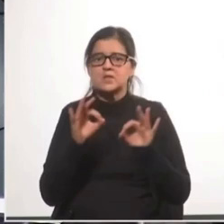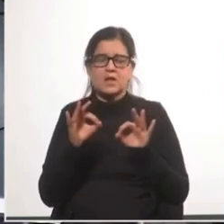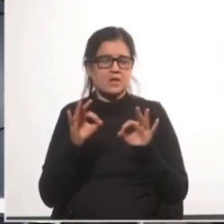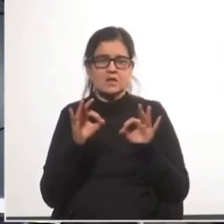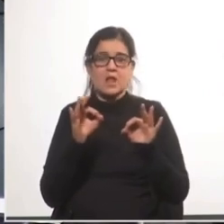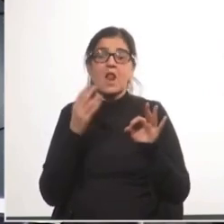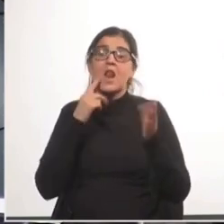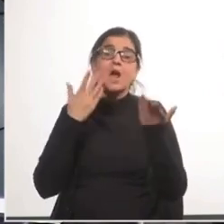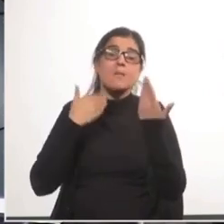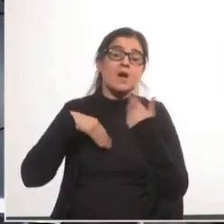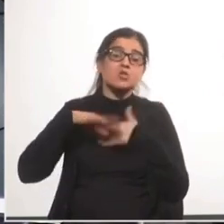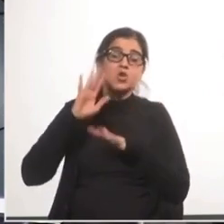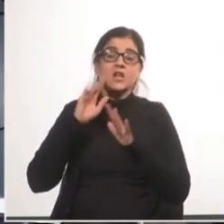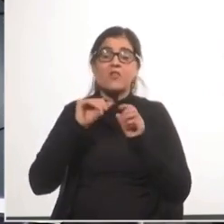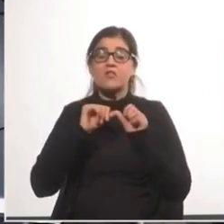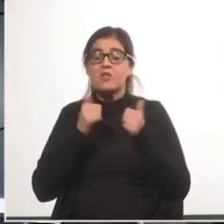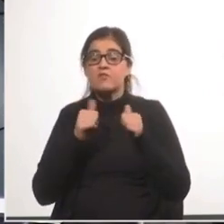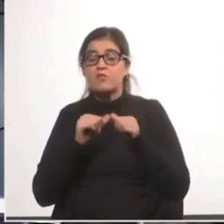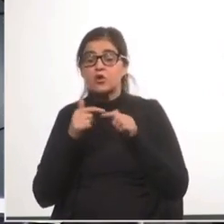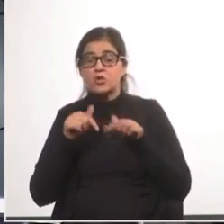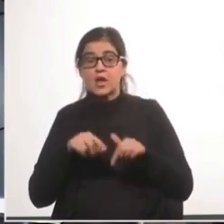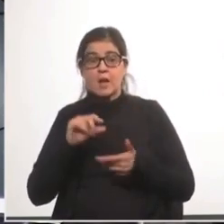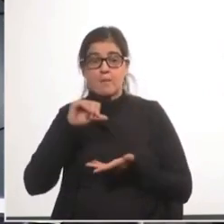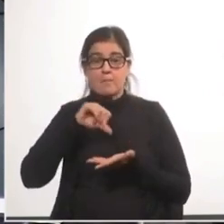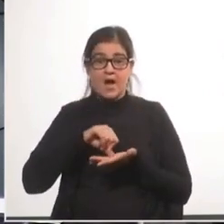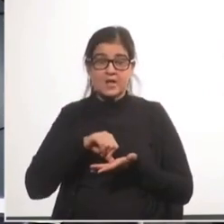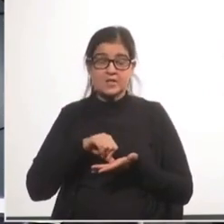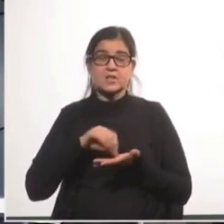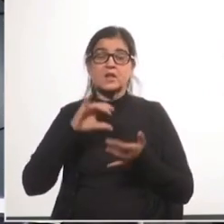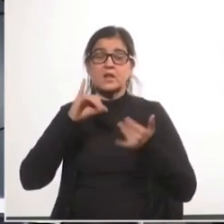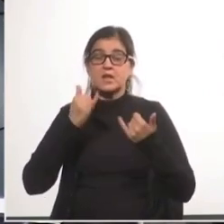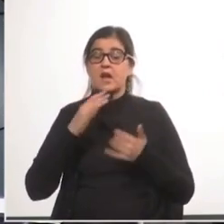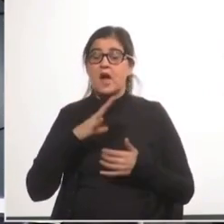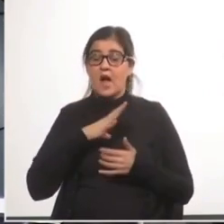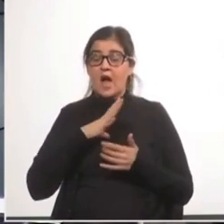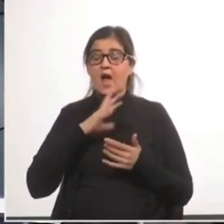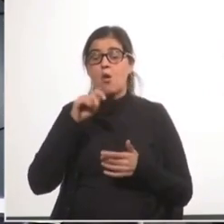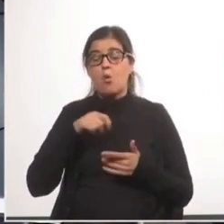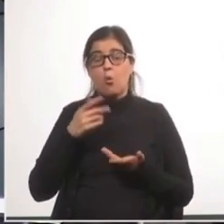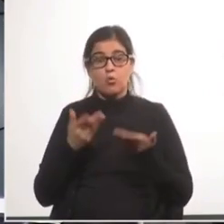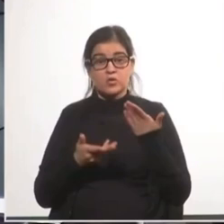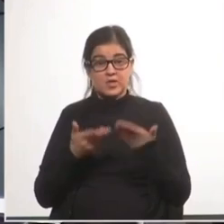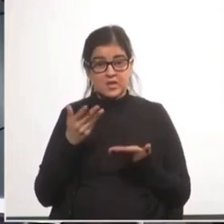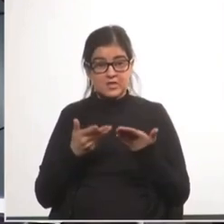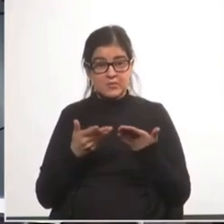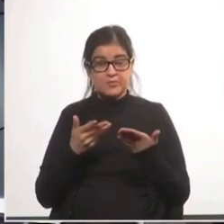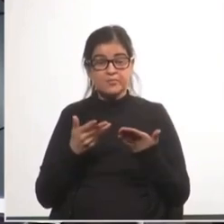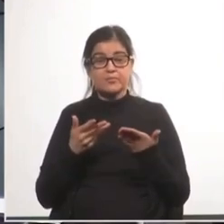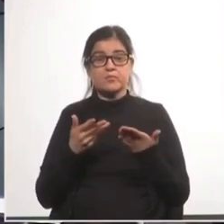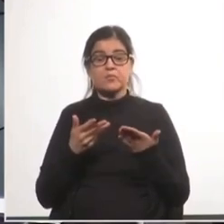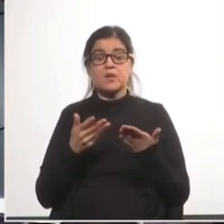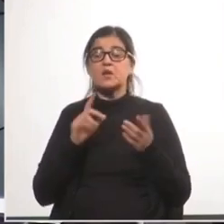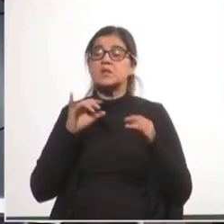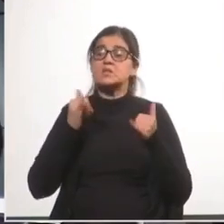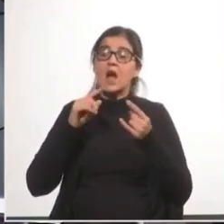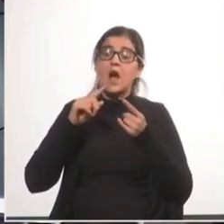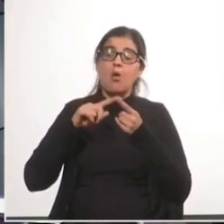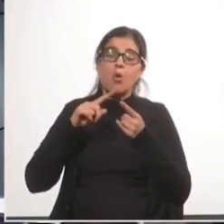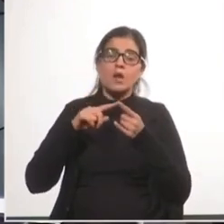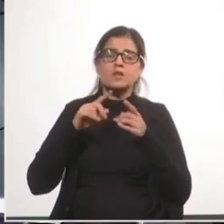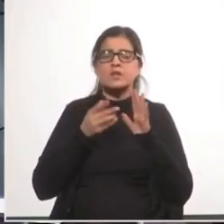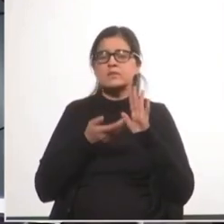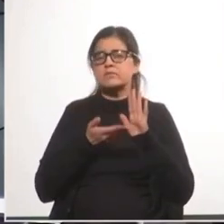La mayoría de los divorcios en este país que llegan a la justicia terminan acordando casi